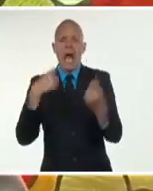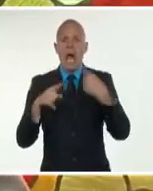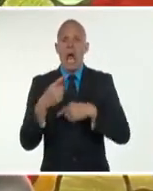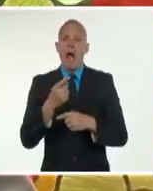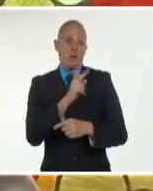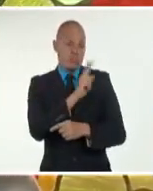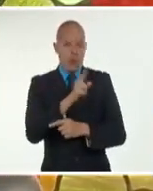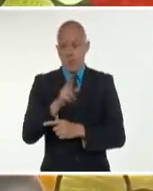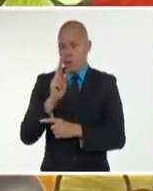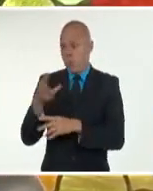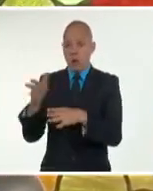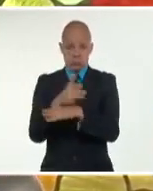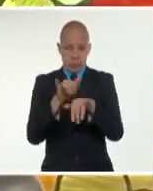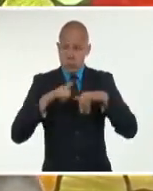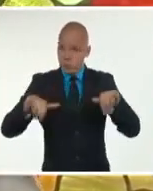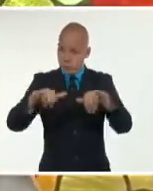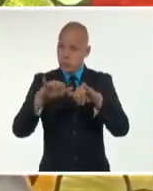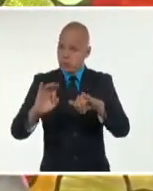responsabilidades,